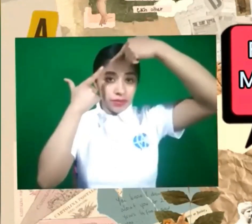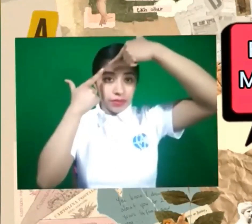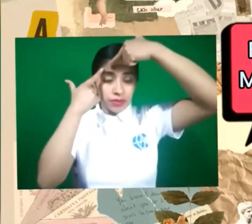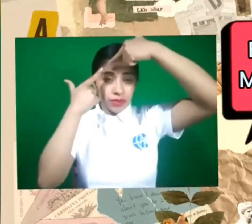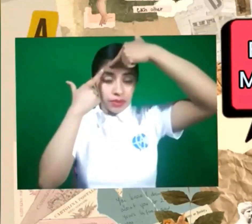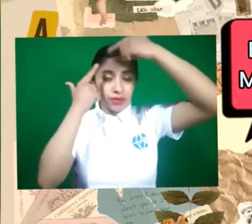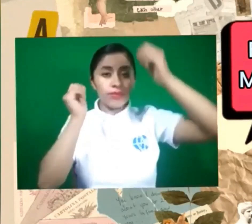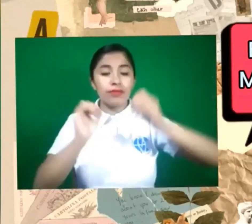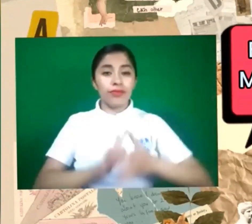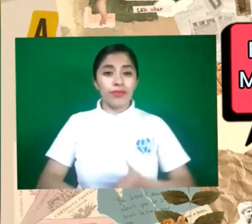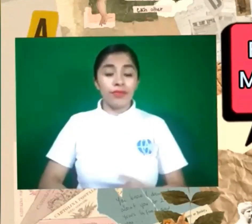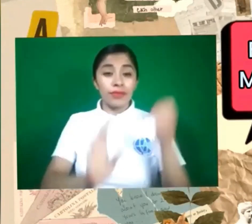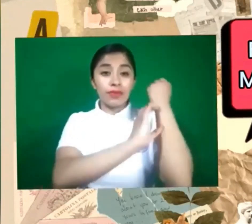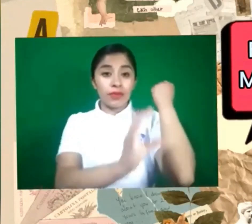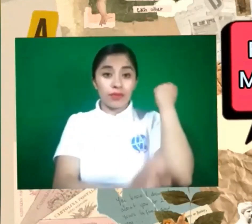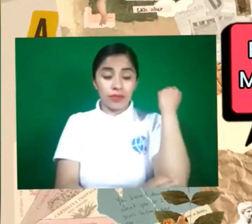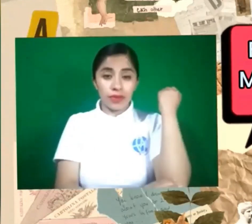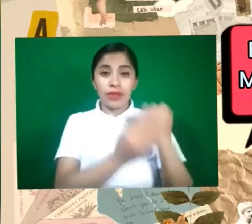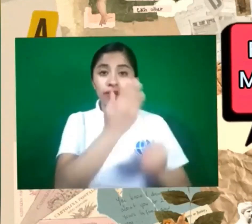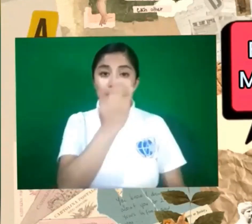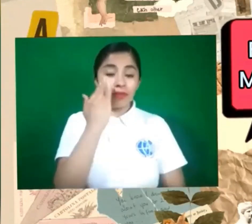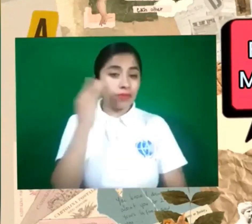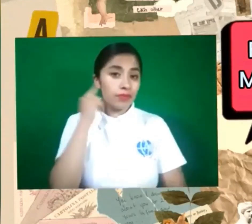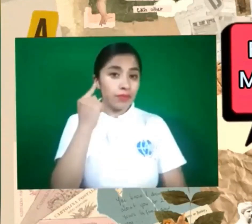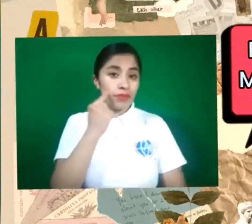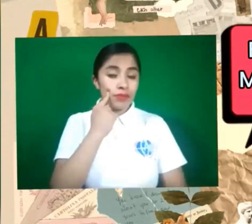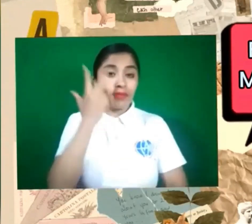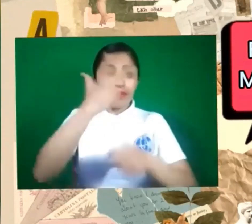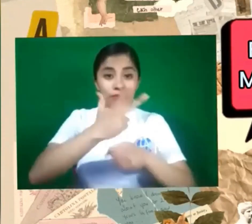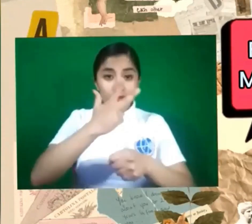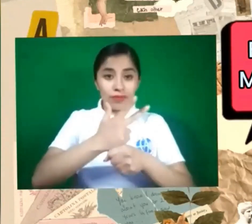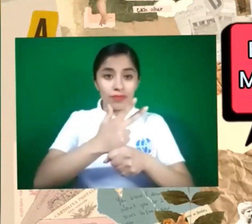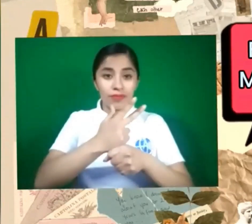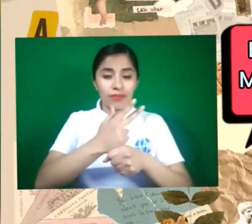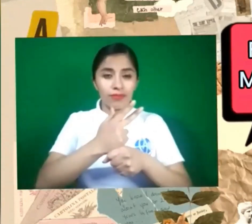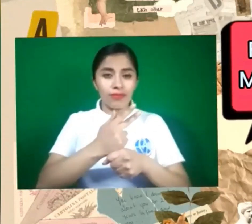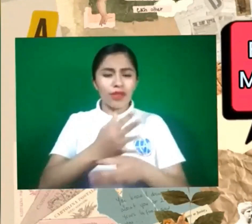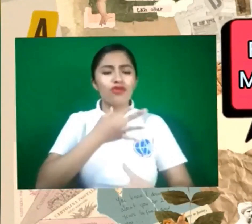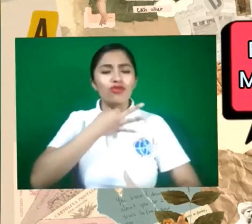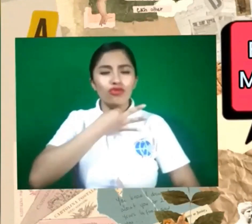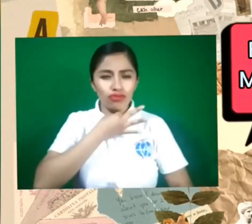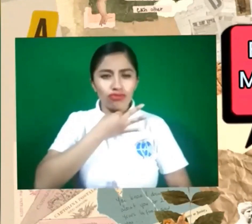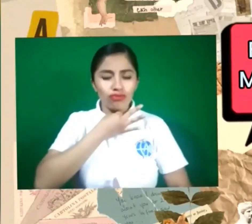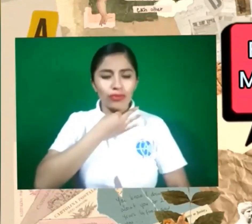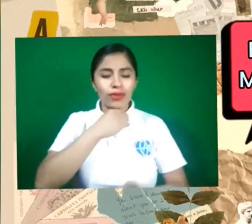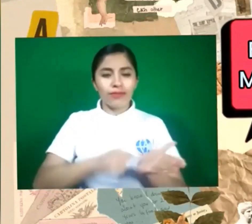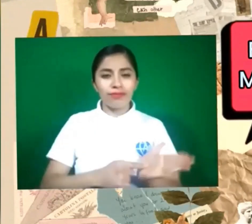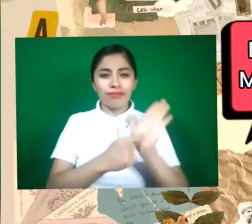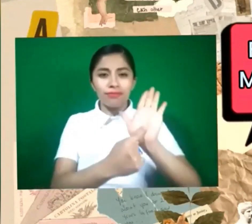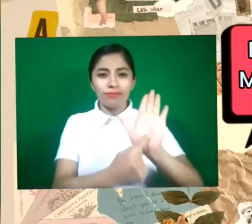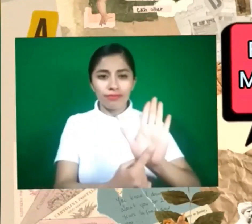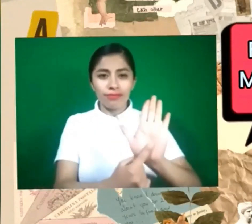Elisa Molina Destal, del Comité Pro Ciegos y Sordos de Guatemala, tiene el